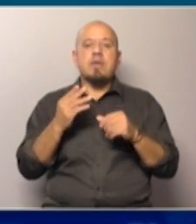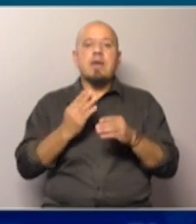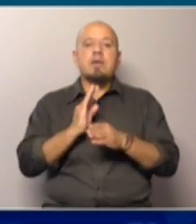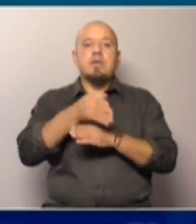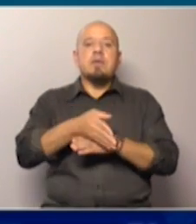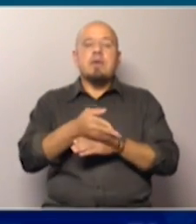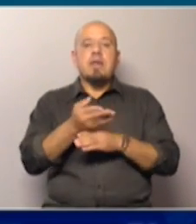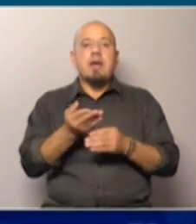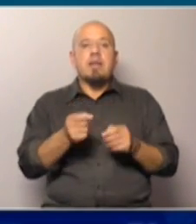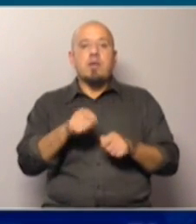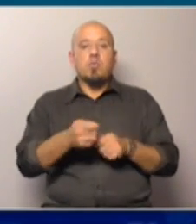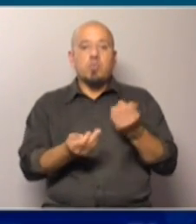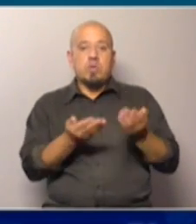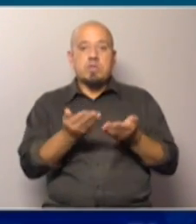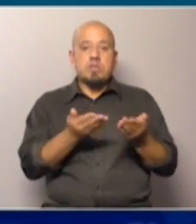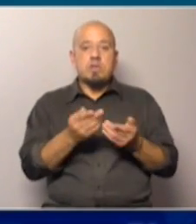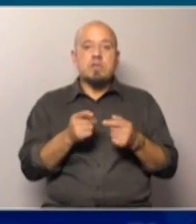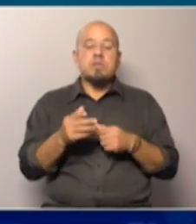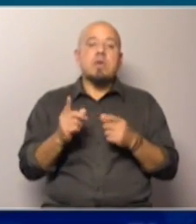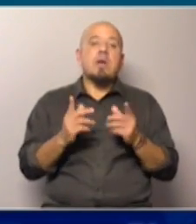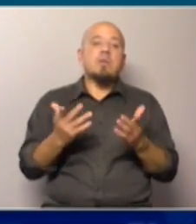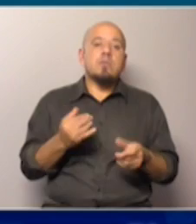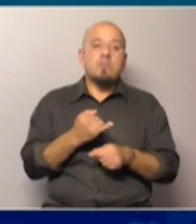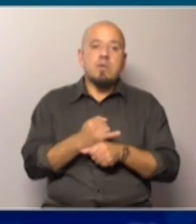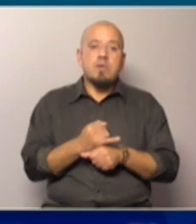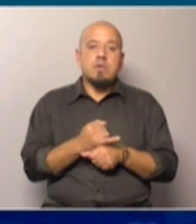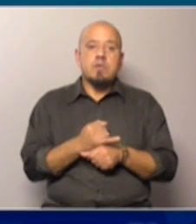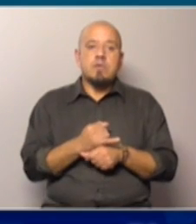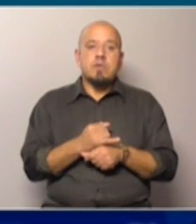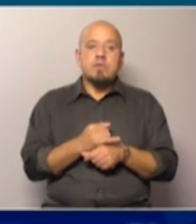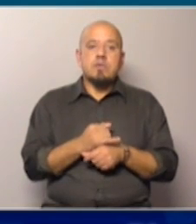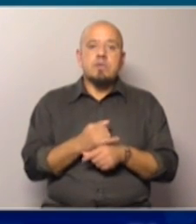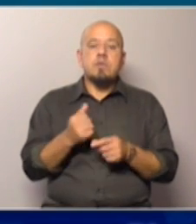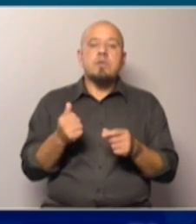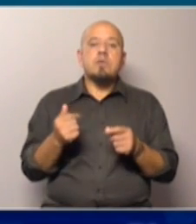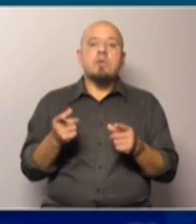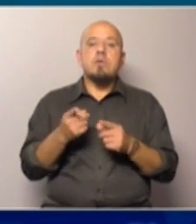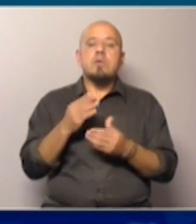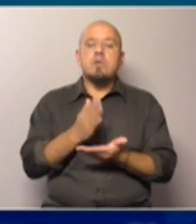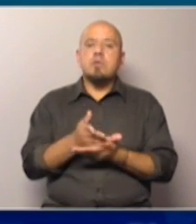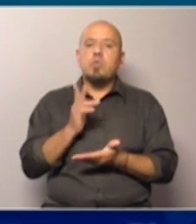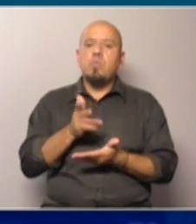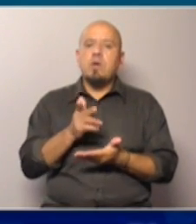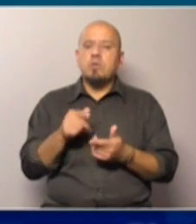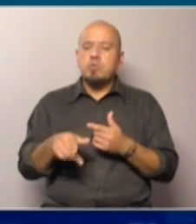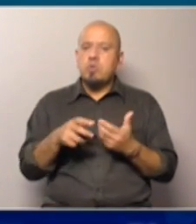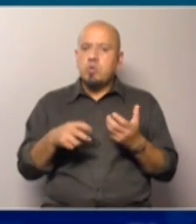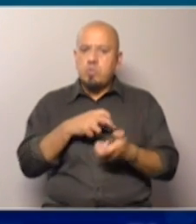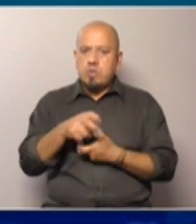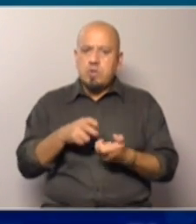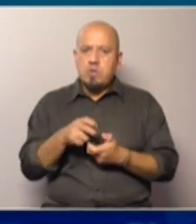a la reparación, si algo estuviera mal, son cláusulas que desde una óptica de derechos humanos son extremadamente